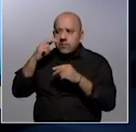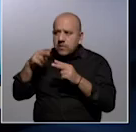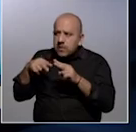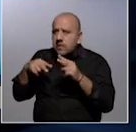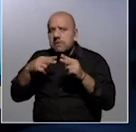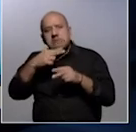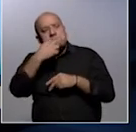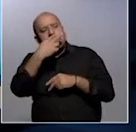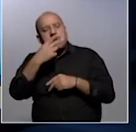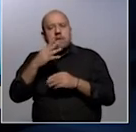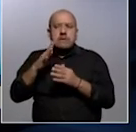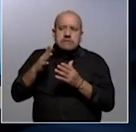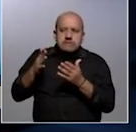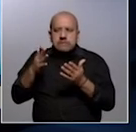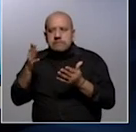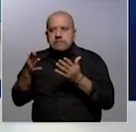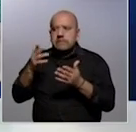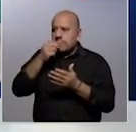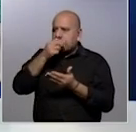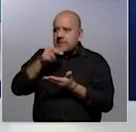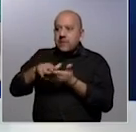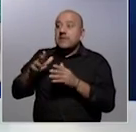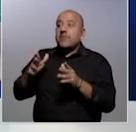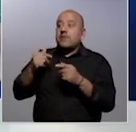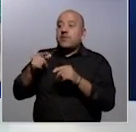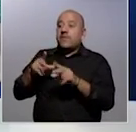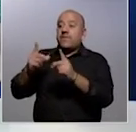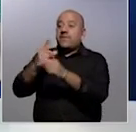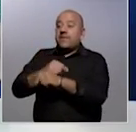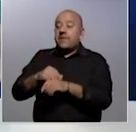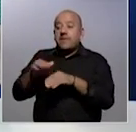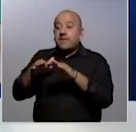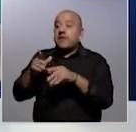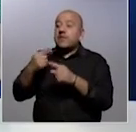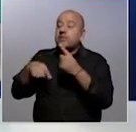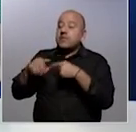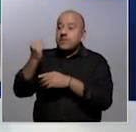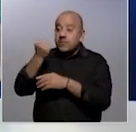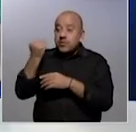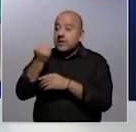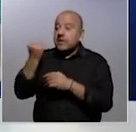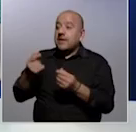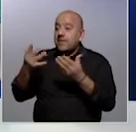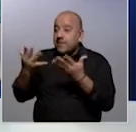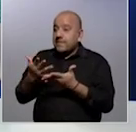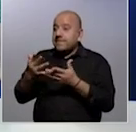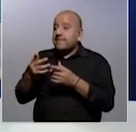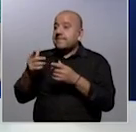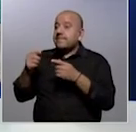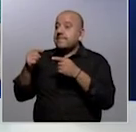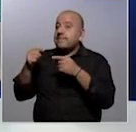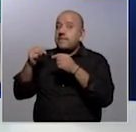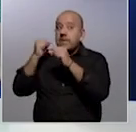si dejo alguna huella y sobre todo la vez cuando termina el camino así que y creo que lo importante en este caso es lo que y